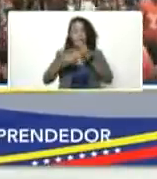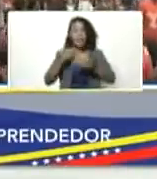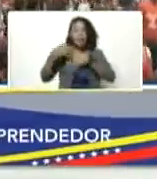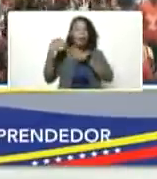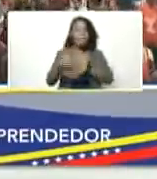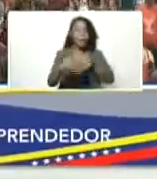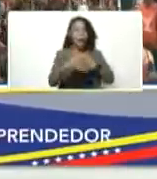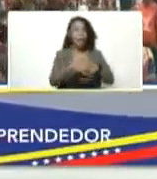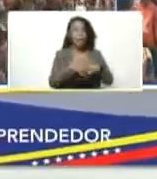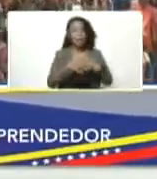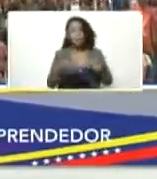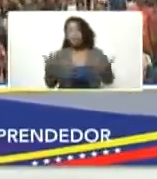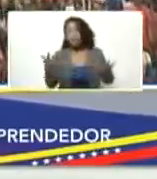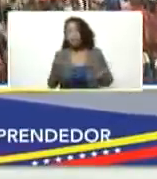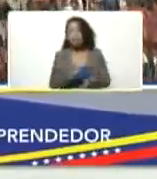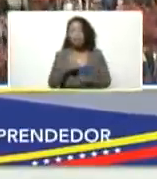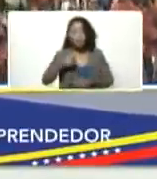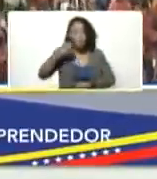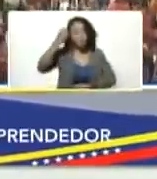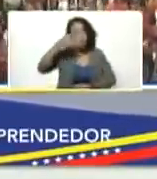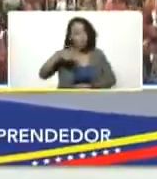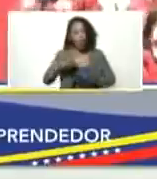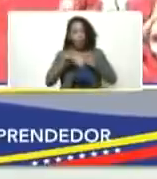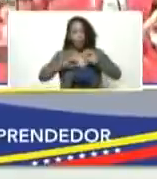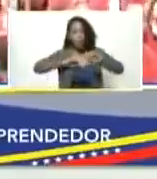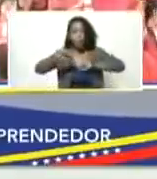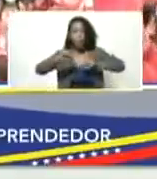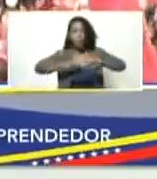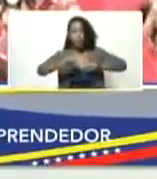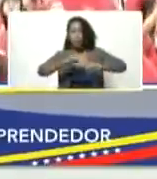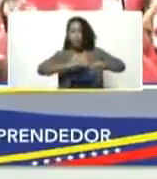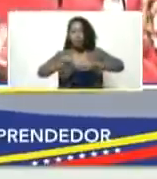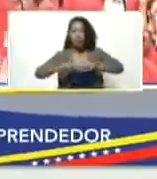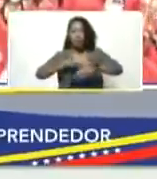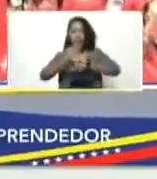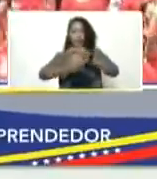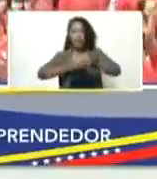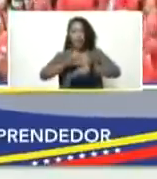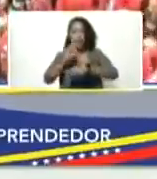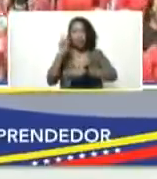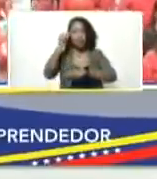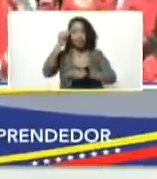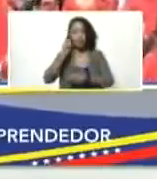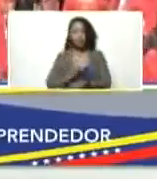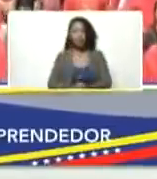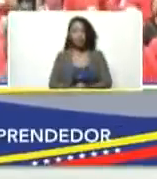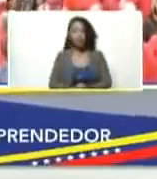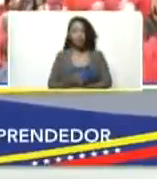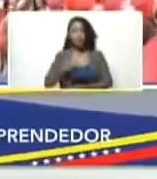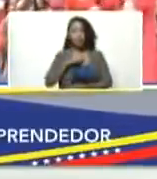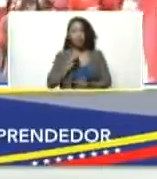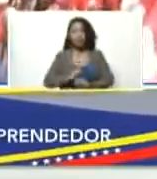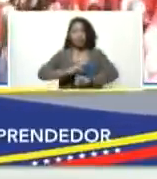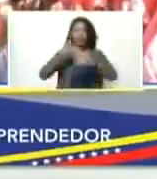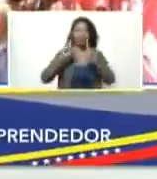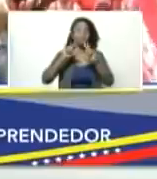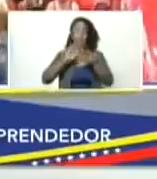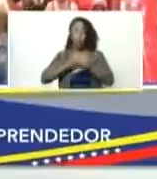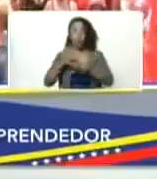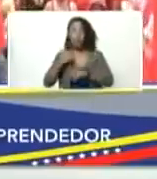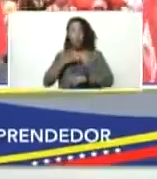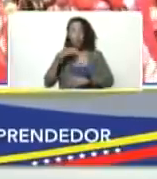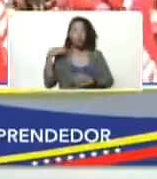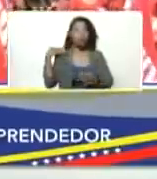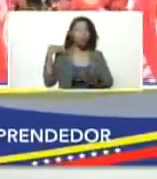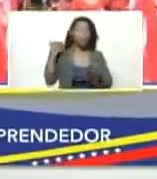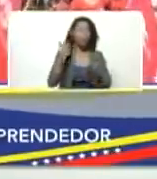marcha que yo creo que toda la movilización que se hizo ese día, bueno, nos sorprendió porque teníamos tiempo